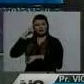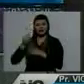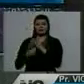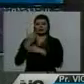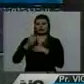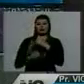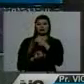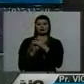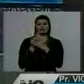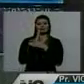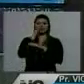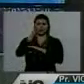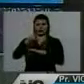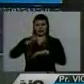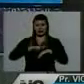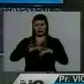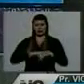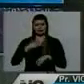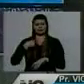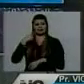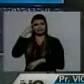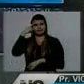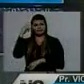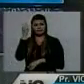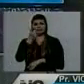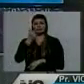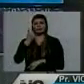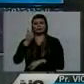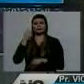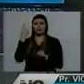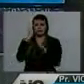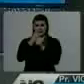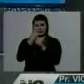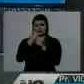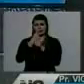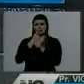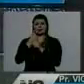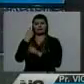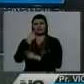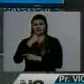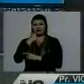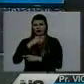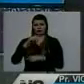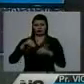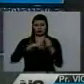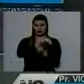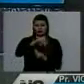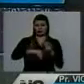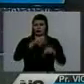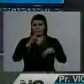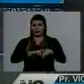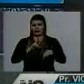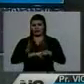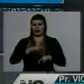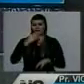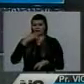nuevo rumbo en el Paraguay? Se me ocurre lo siguiente. Primero, debemos ser ciudadanos paraguayos